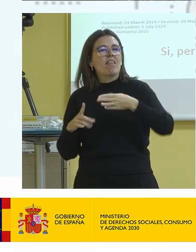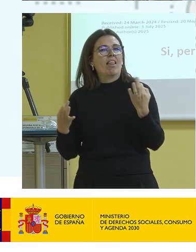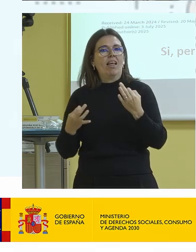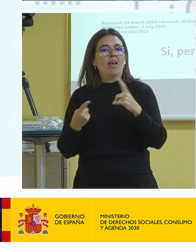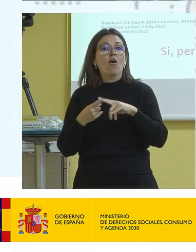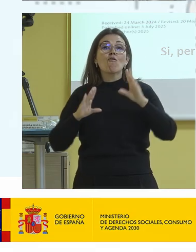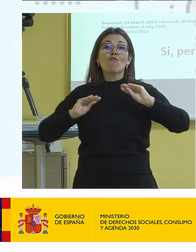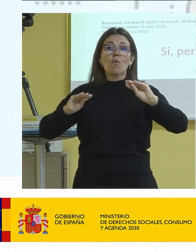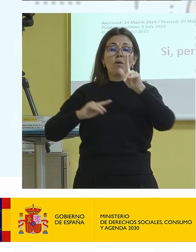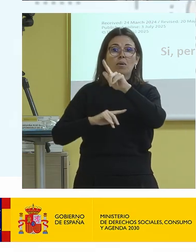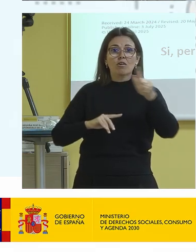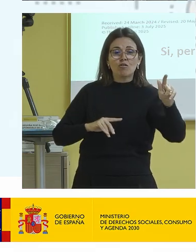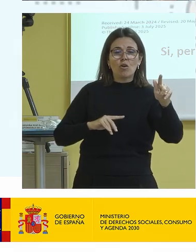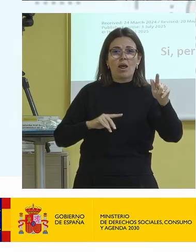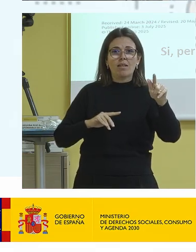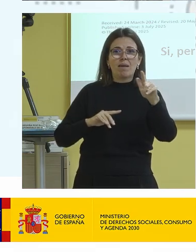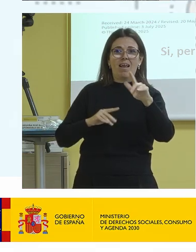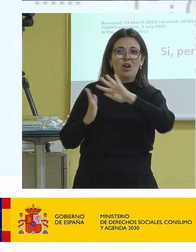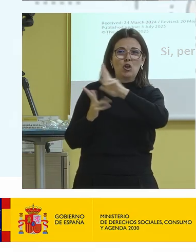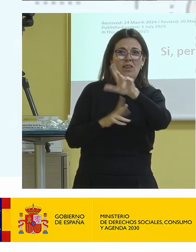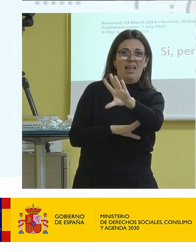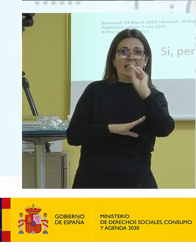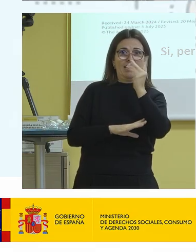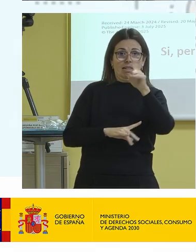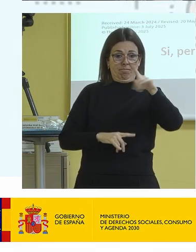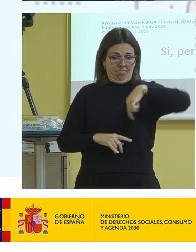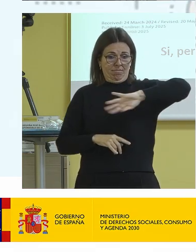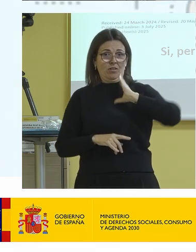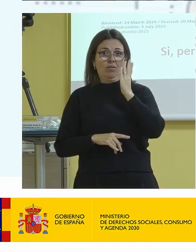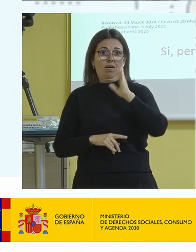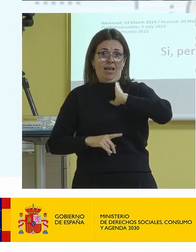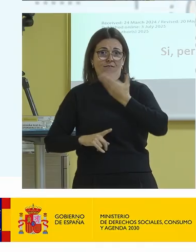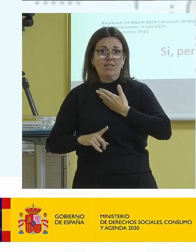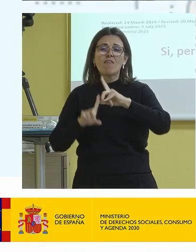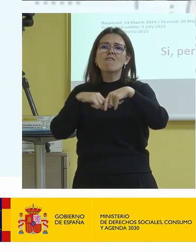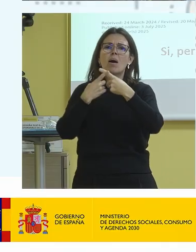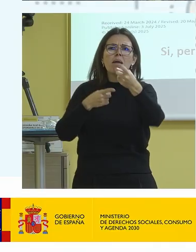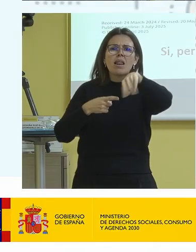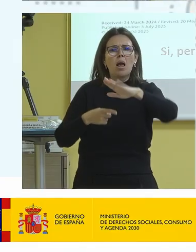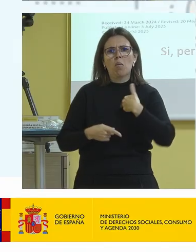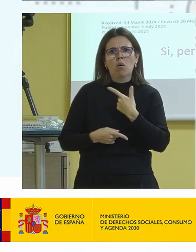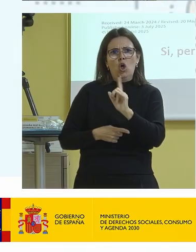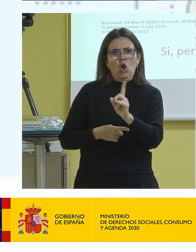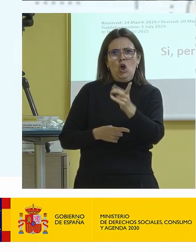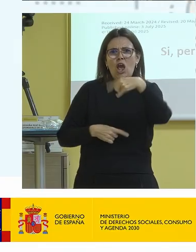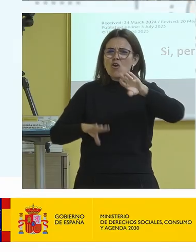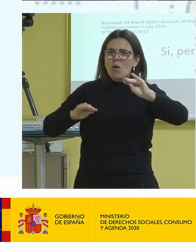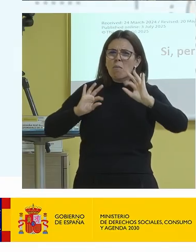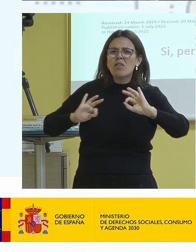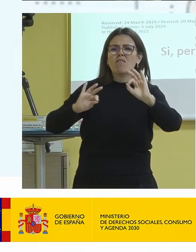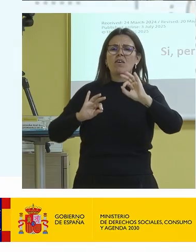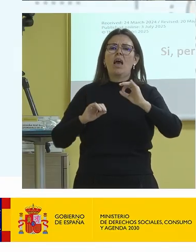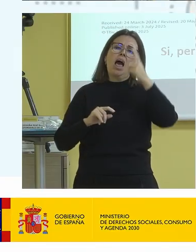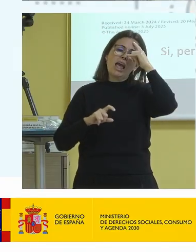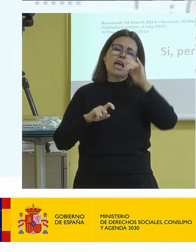la formación de las personas que tienen que entender esas noticias. Y nos afecta a nosotros. Ya no estoy hablando de las familias, pobrecitos, si ellos no tienen una formación específica en